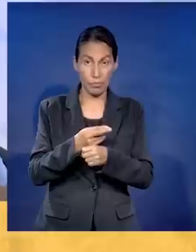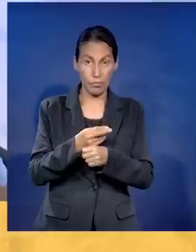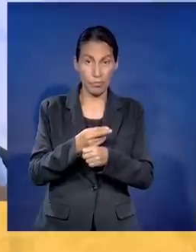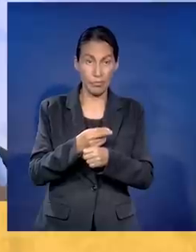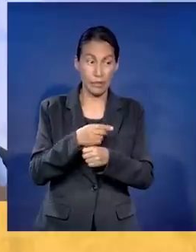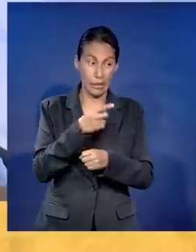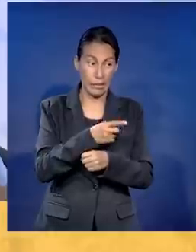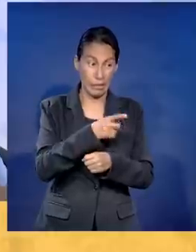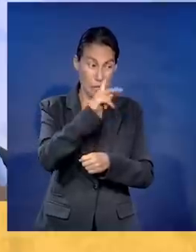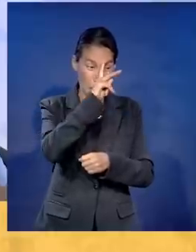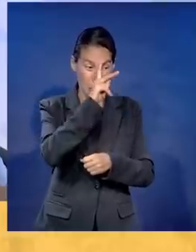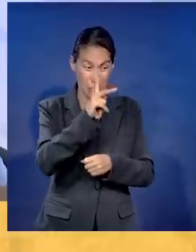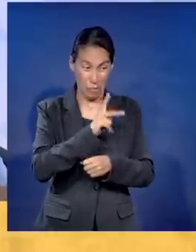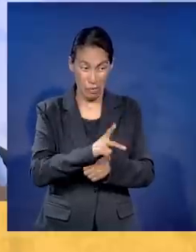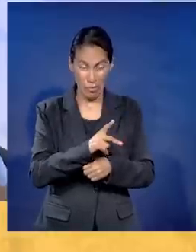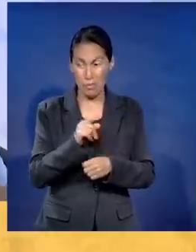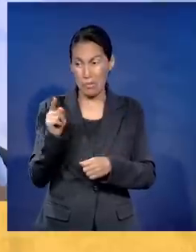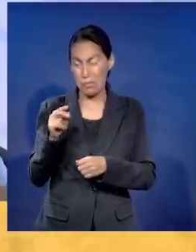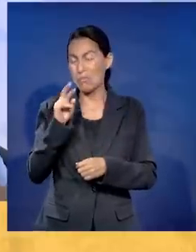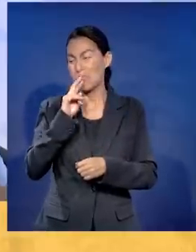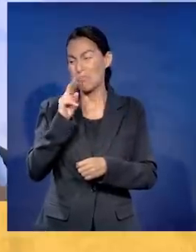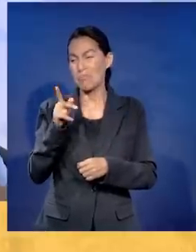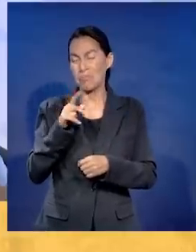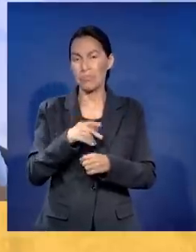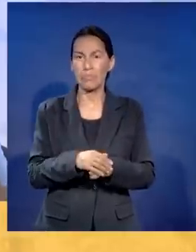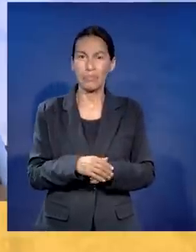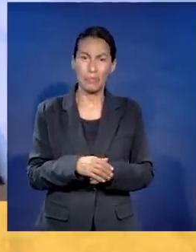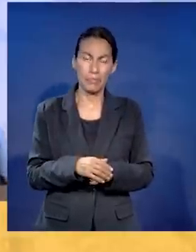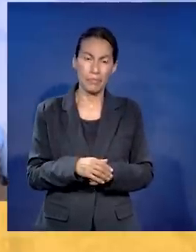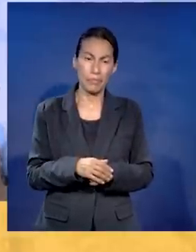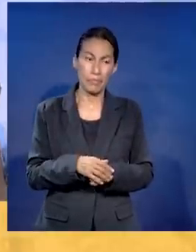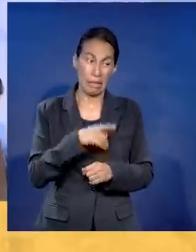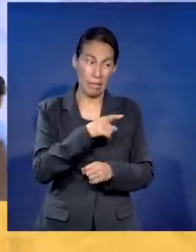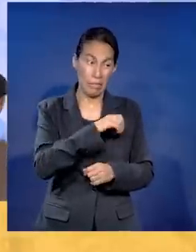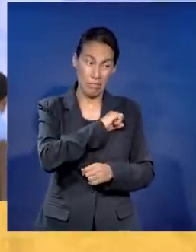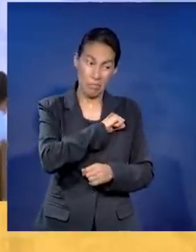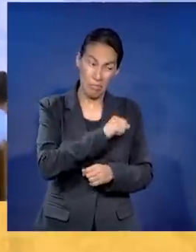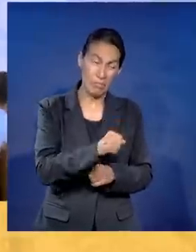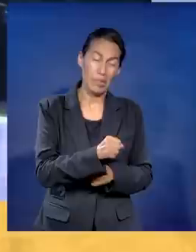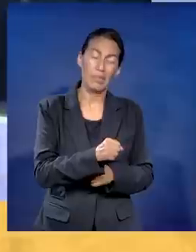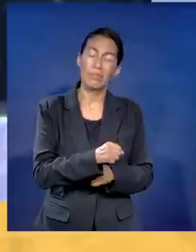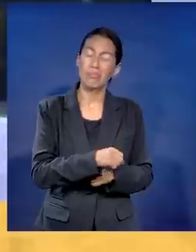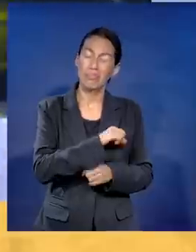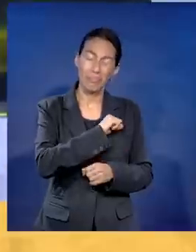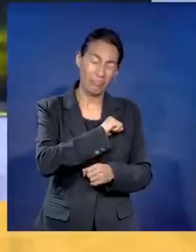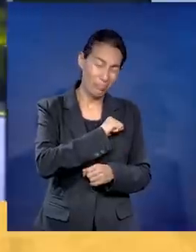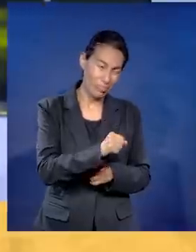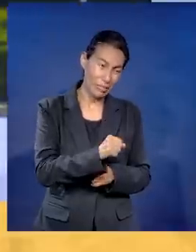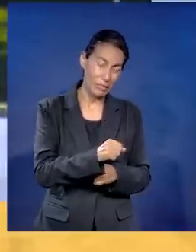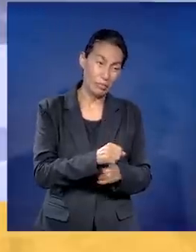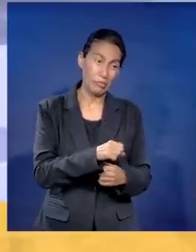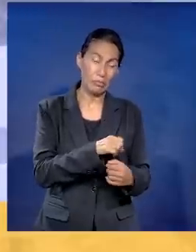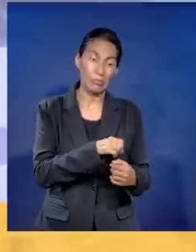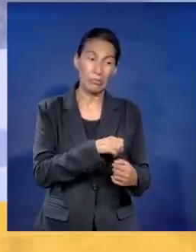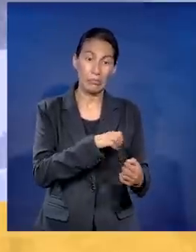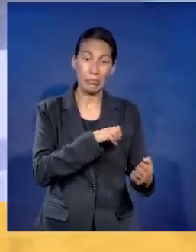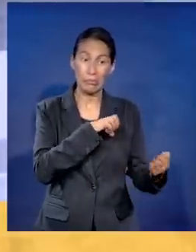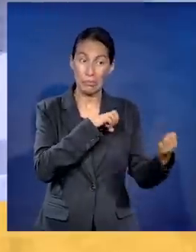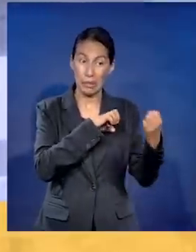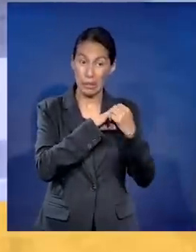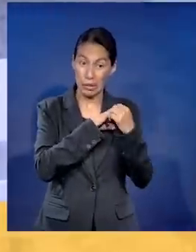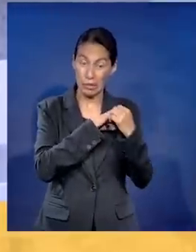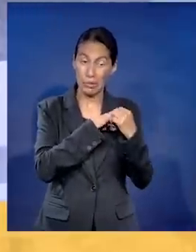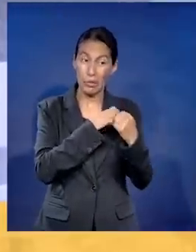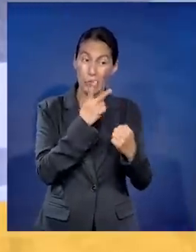sé me salió peor que el otro malo con m mayúscula me